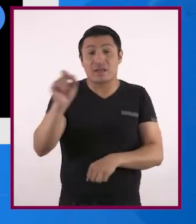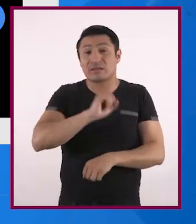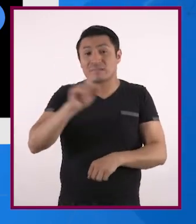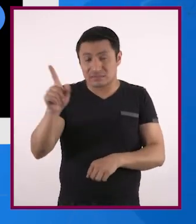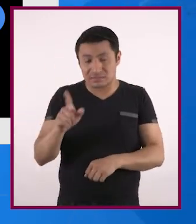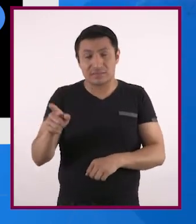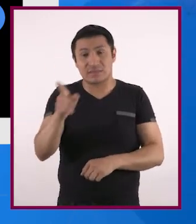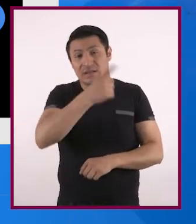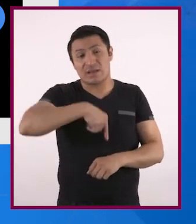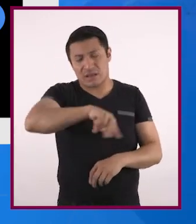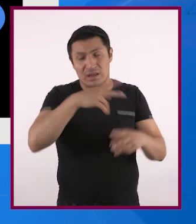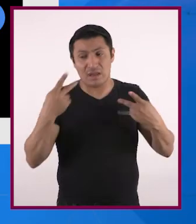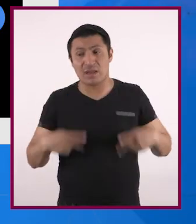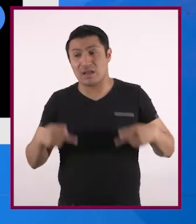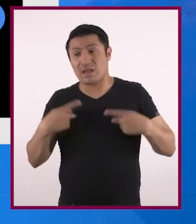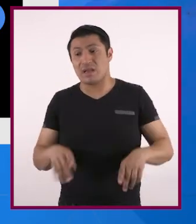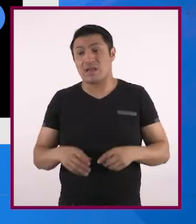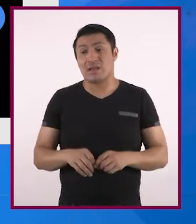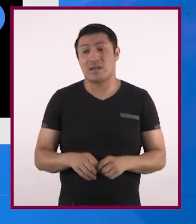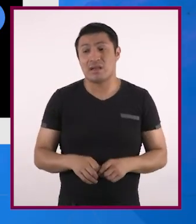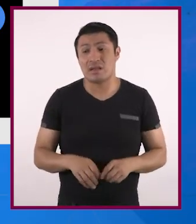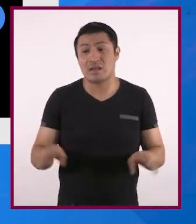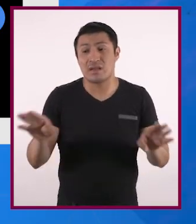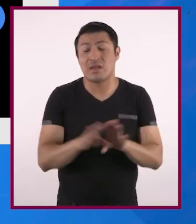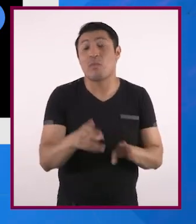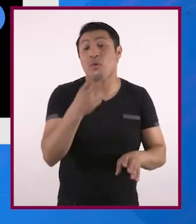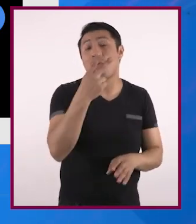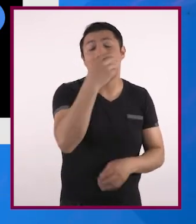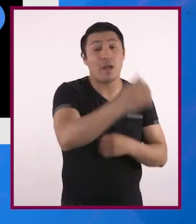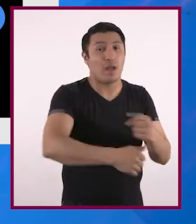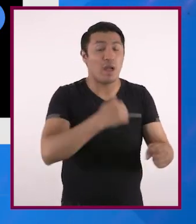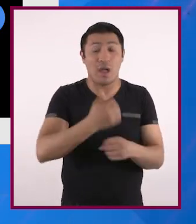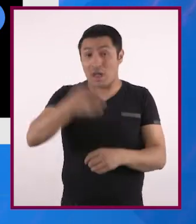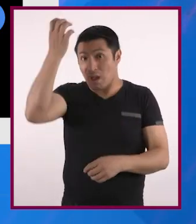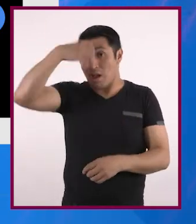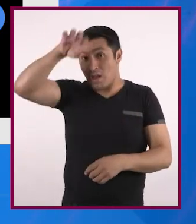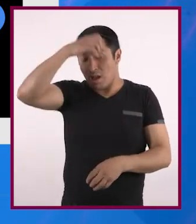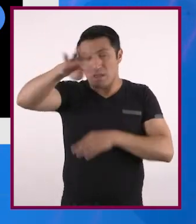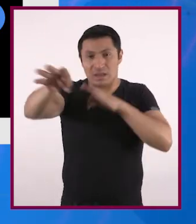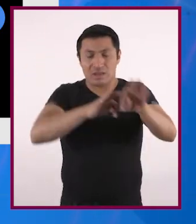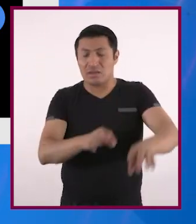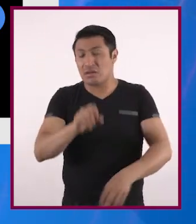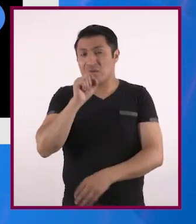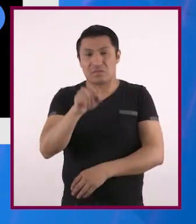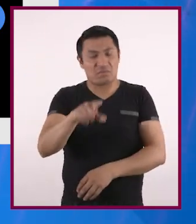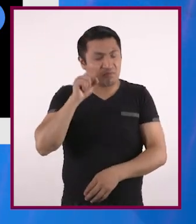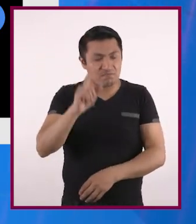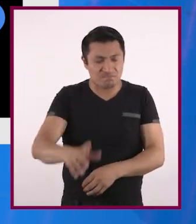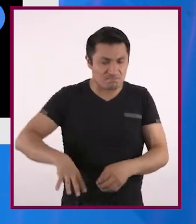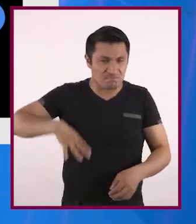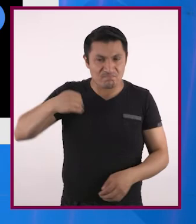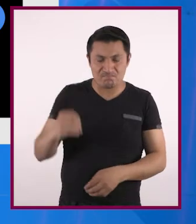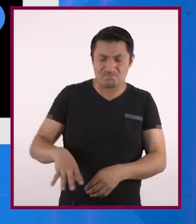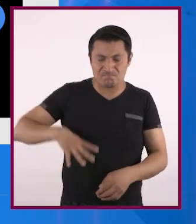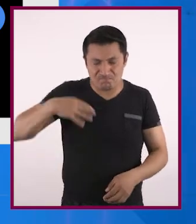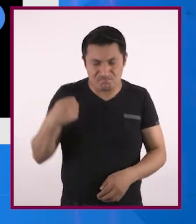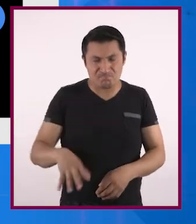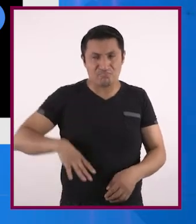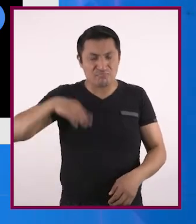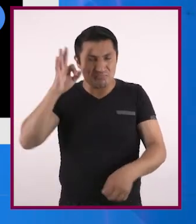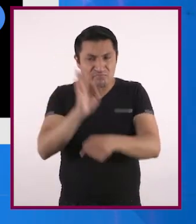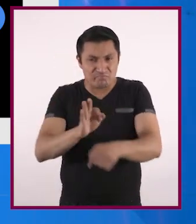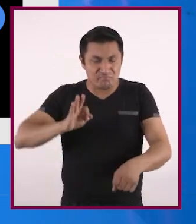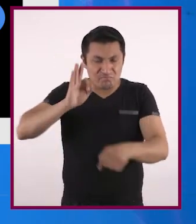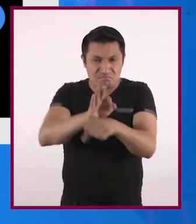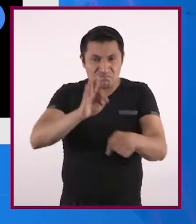son gente que está, digamos, 25 años de experiencia trabajando en el tema. Entonces, claro que su aporte